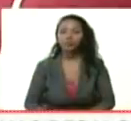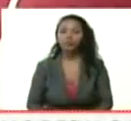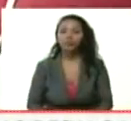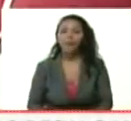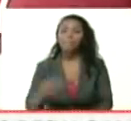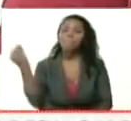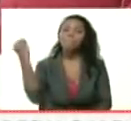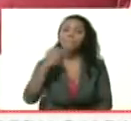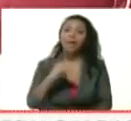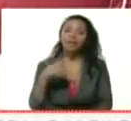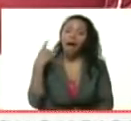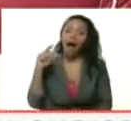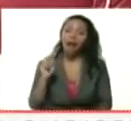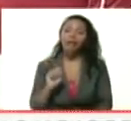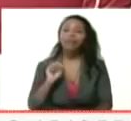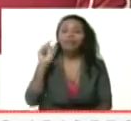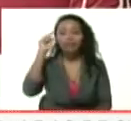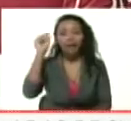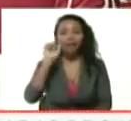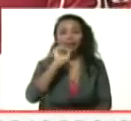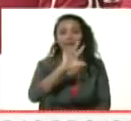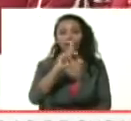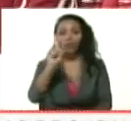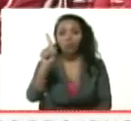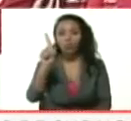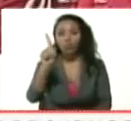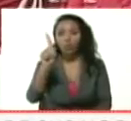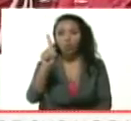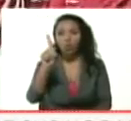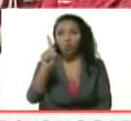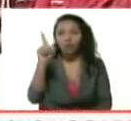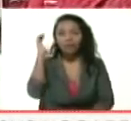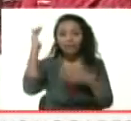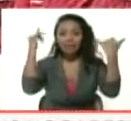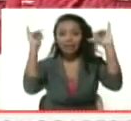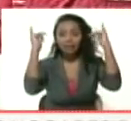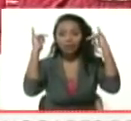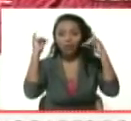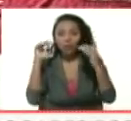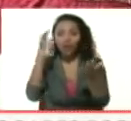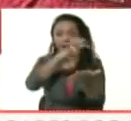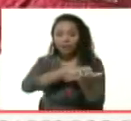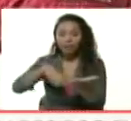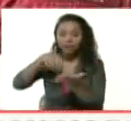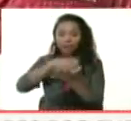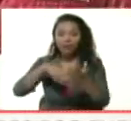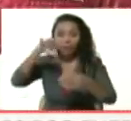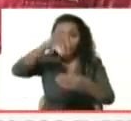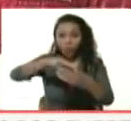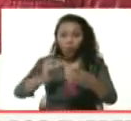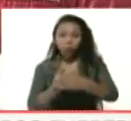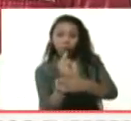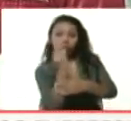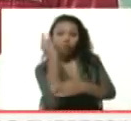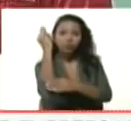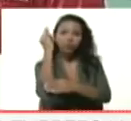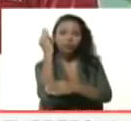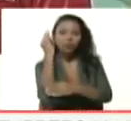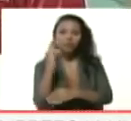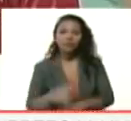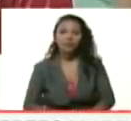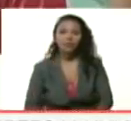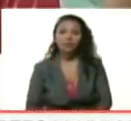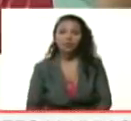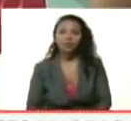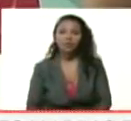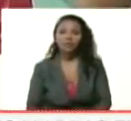Además, tenemos el día 31 la conmemoración de la siembra de José Félix Rivas,